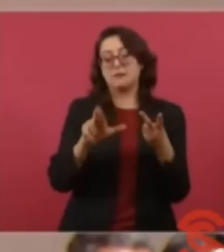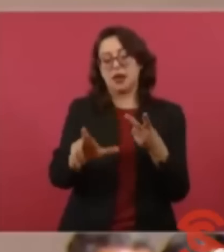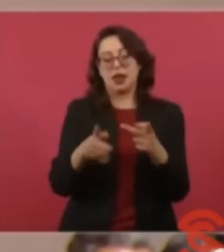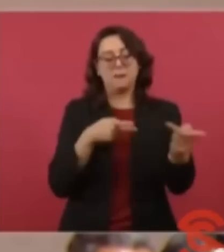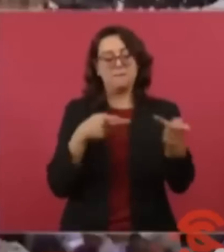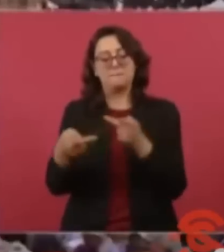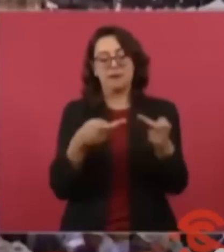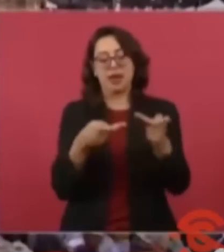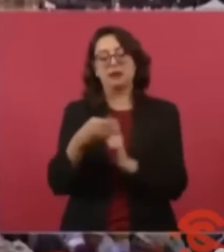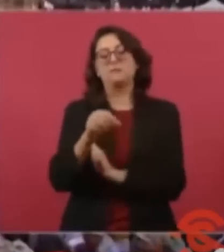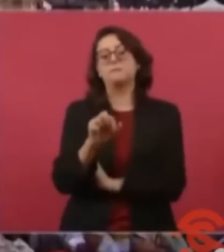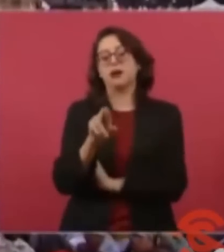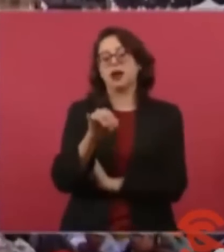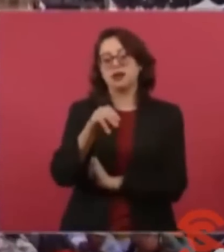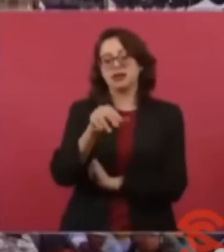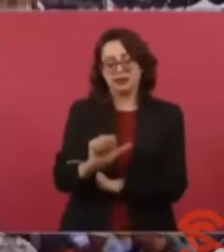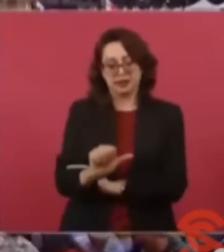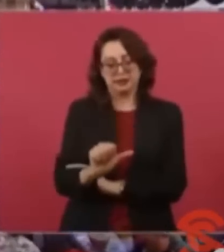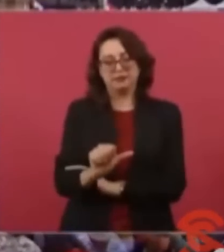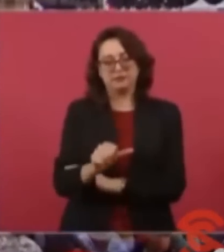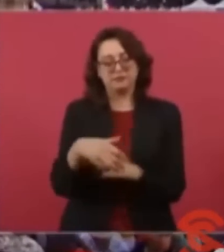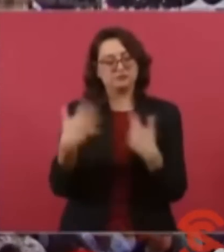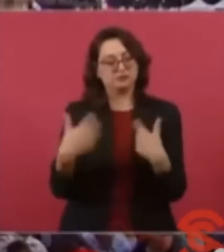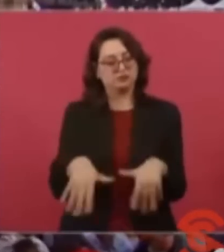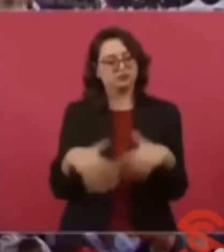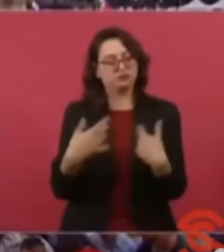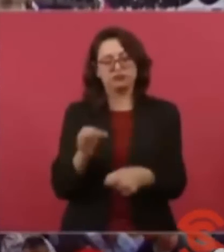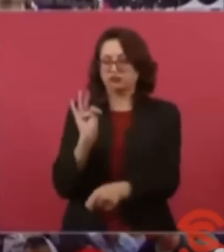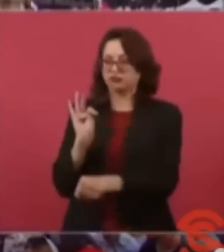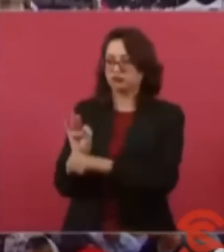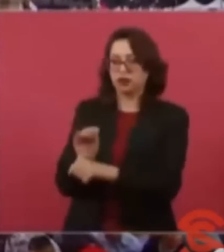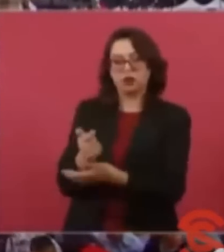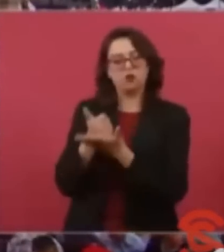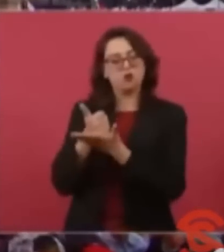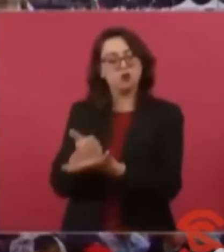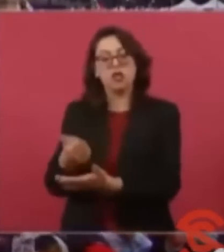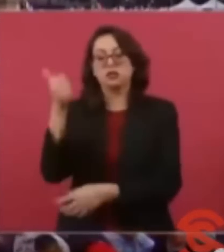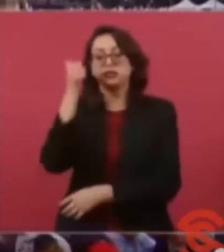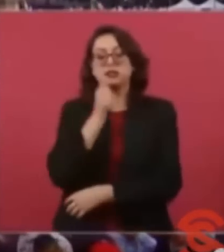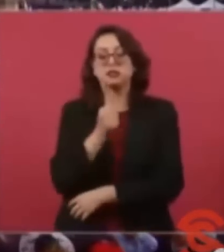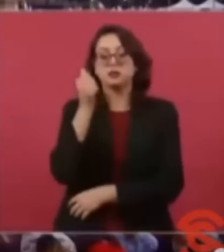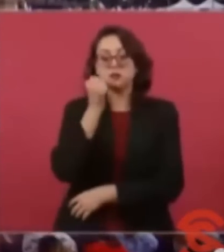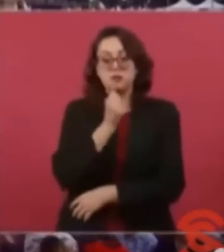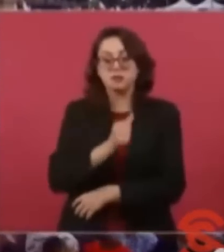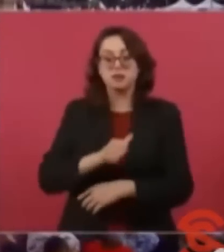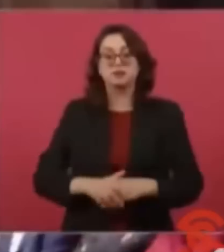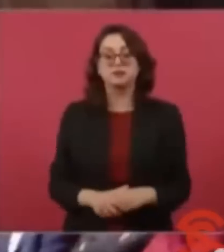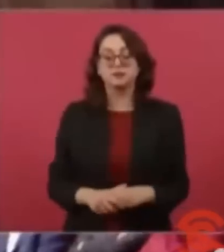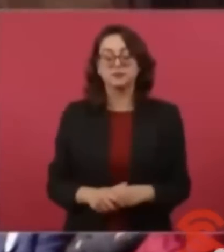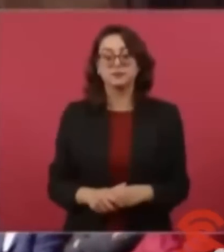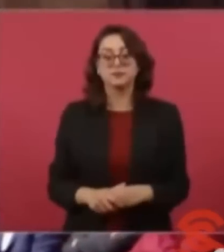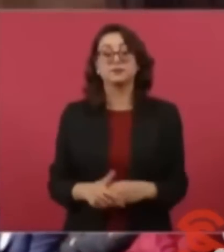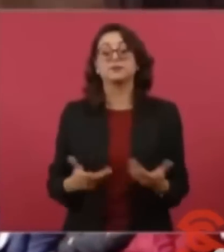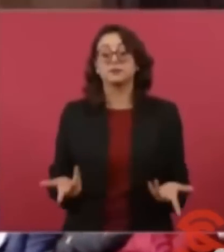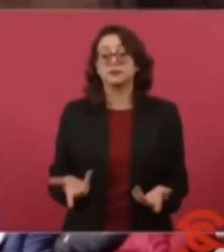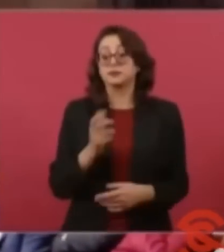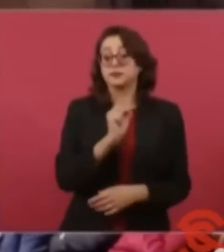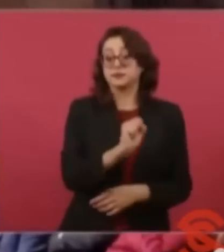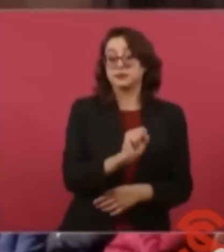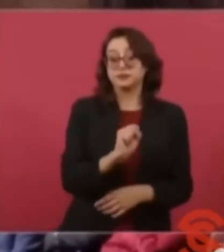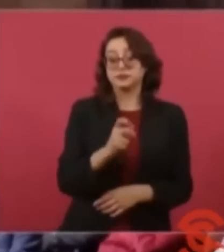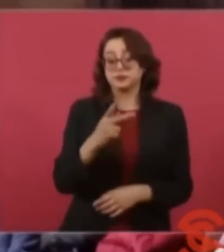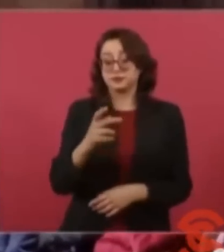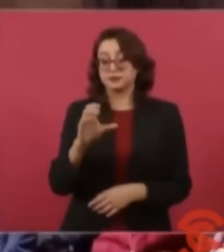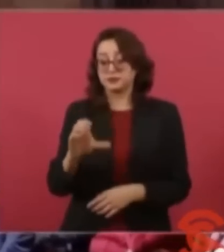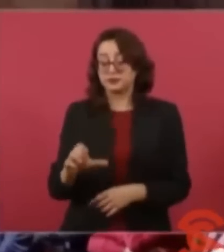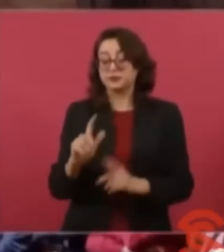mismo nombre. En materia de seguridad pública está funcionando bien nuestra